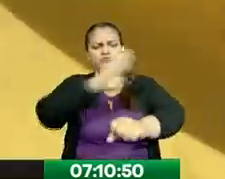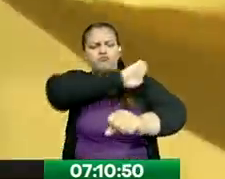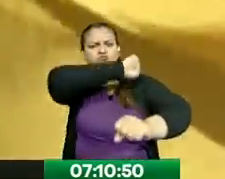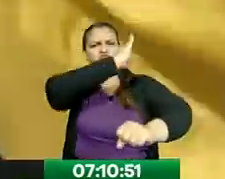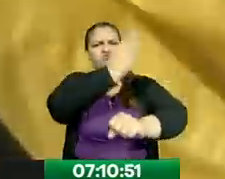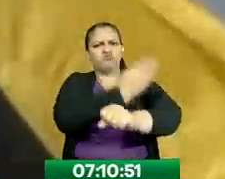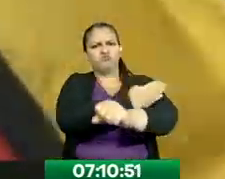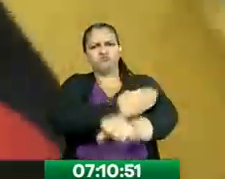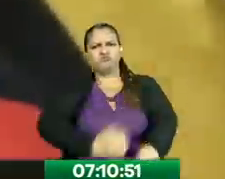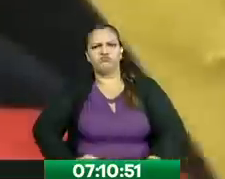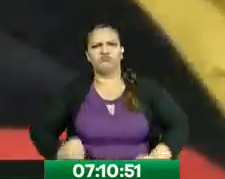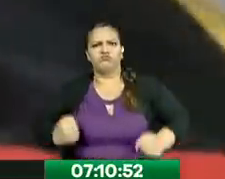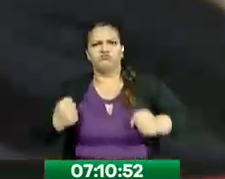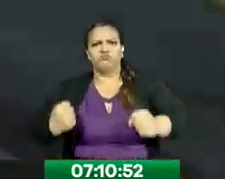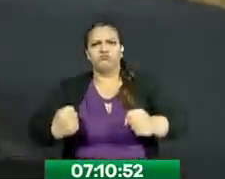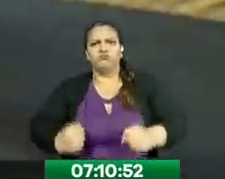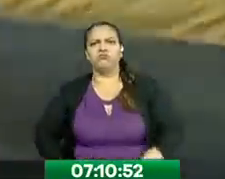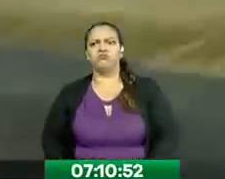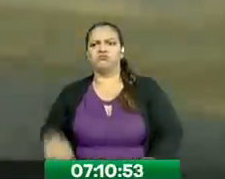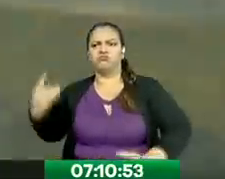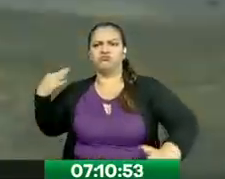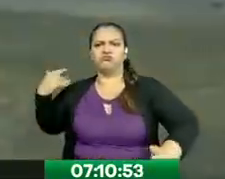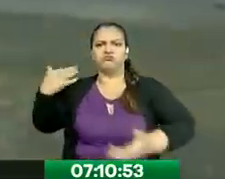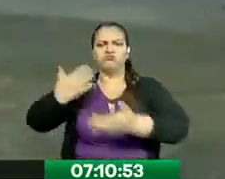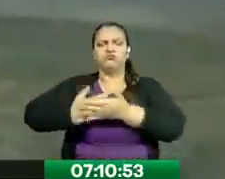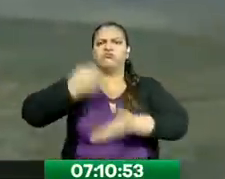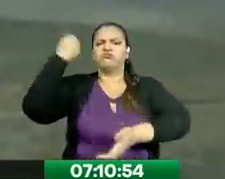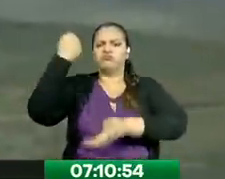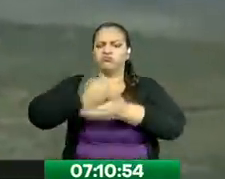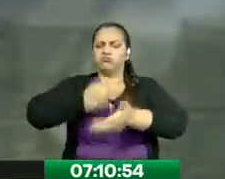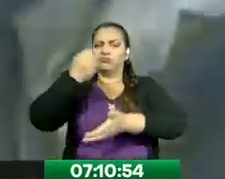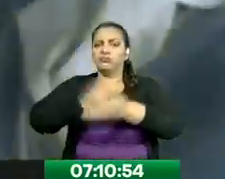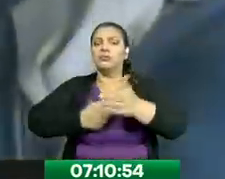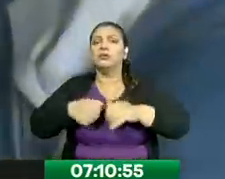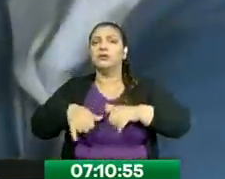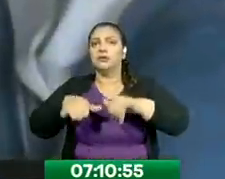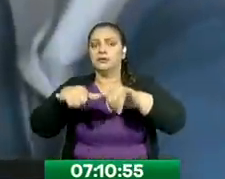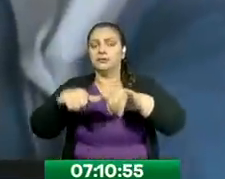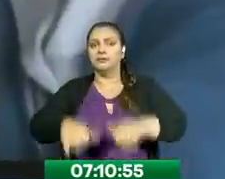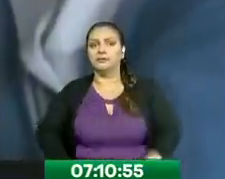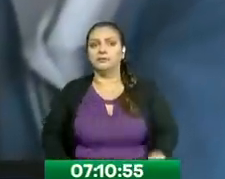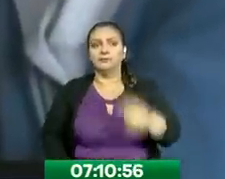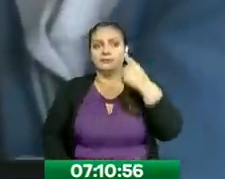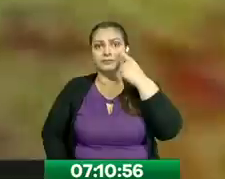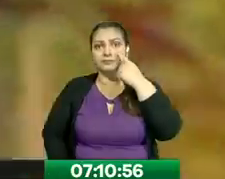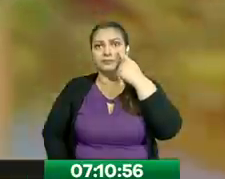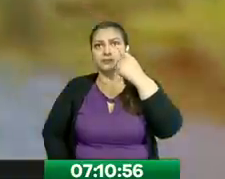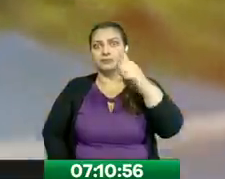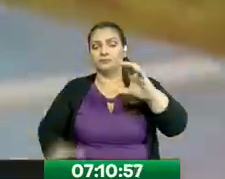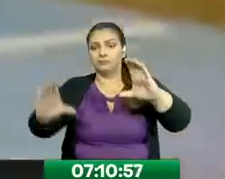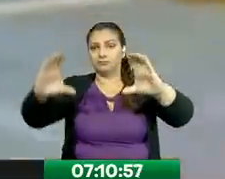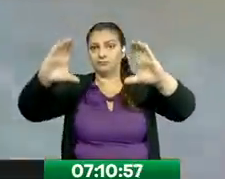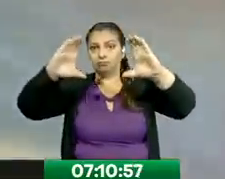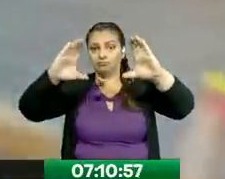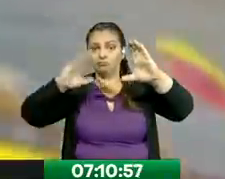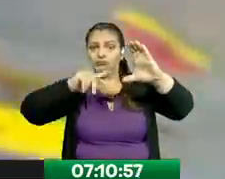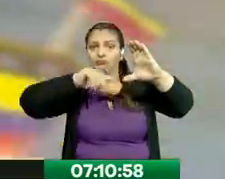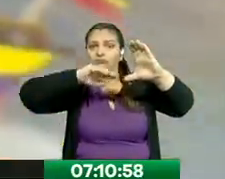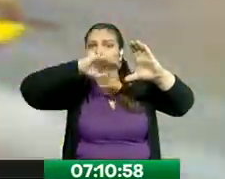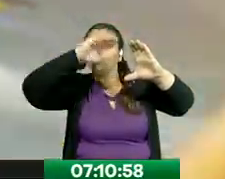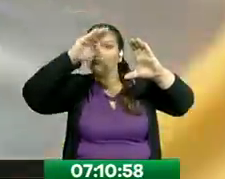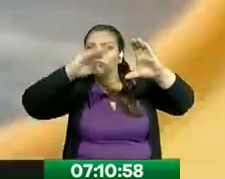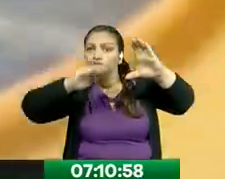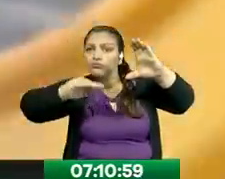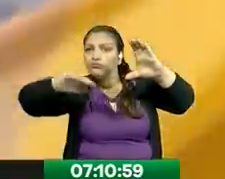lucha constante a lo largo de la historia al fondo del paisaje por debajo de estos elementos se encuentran